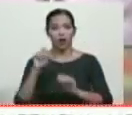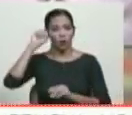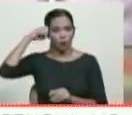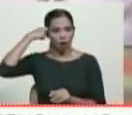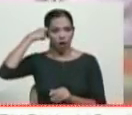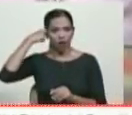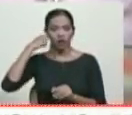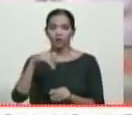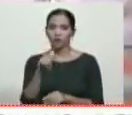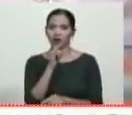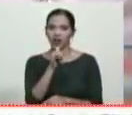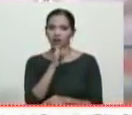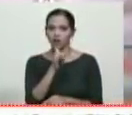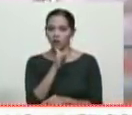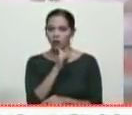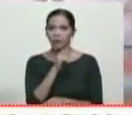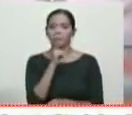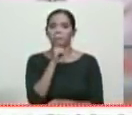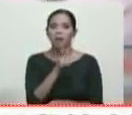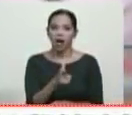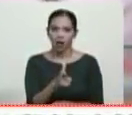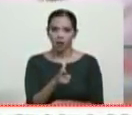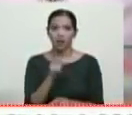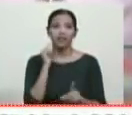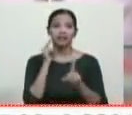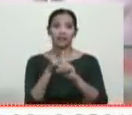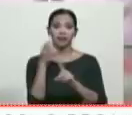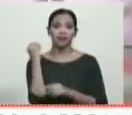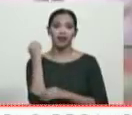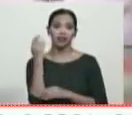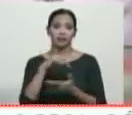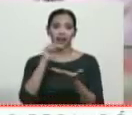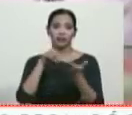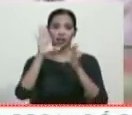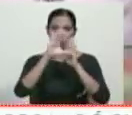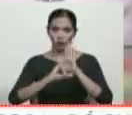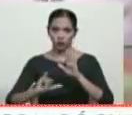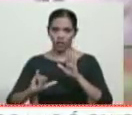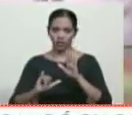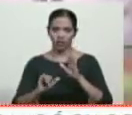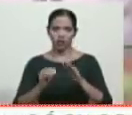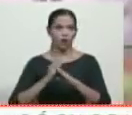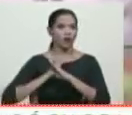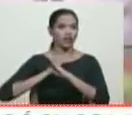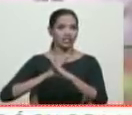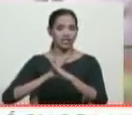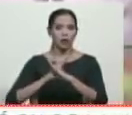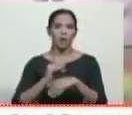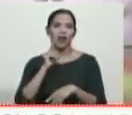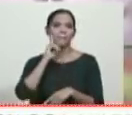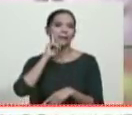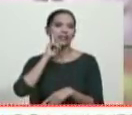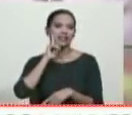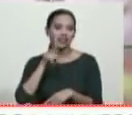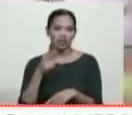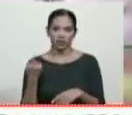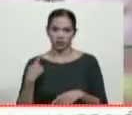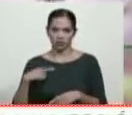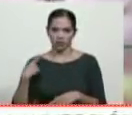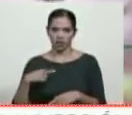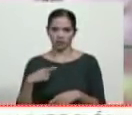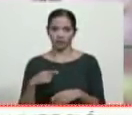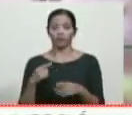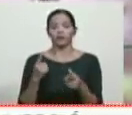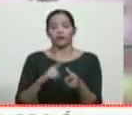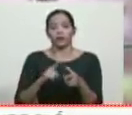Que fue un informe infame, que desde la Asamblea Nacional Constituyente lo rechazamos por las mentiras que contiene. Entonces, a